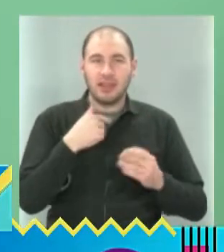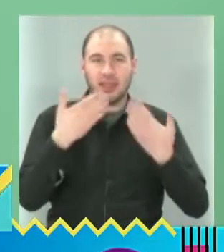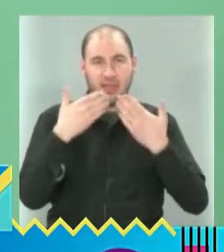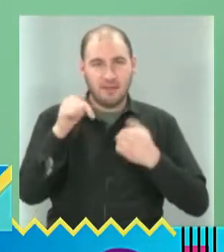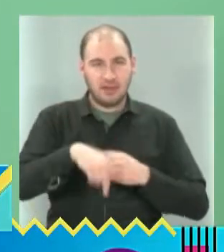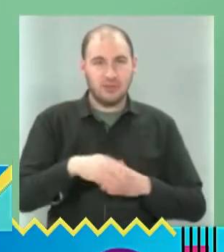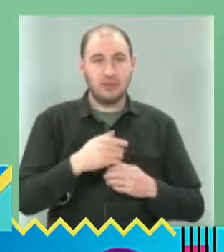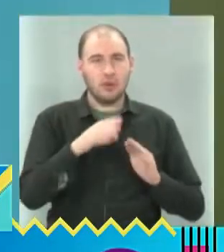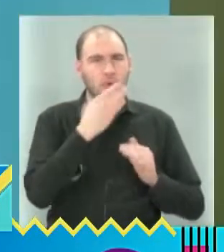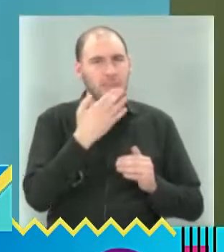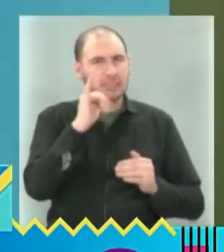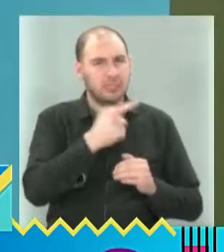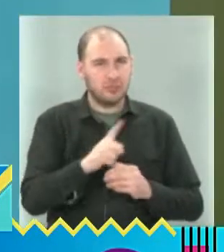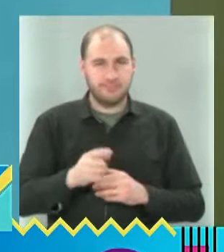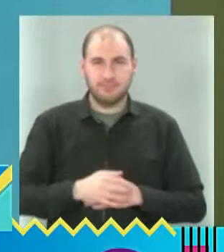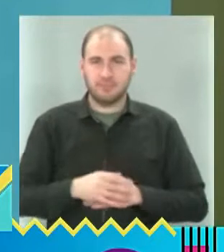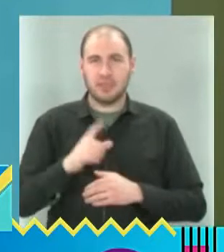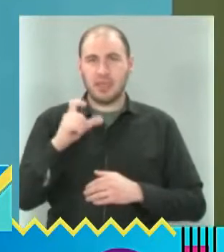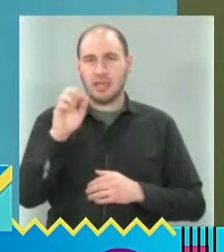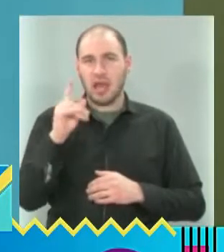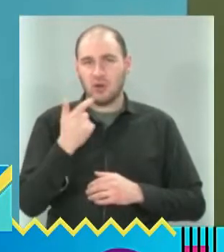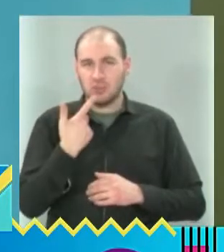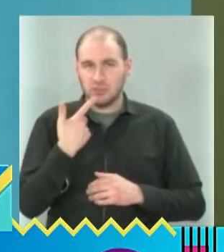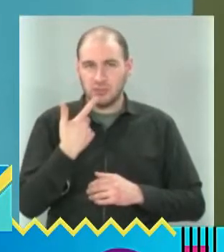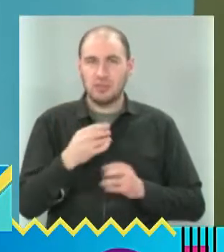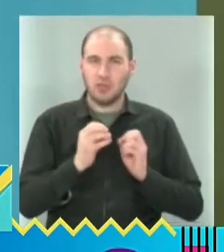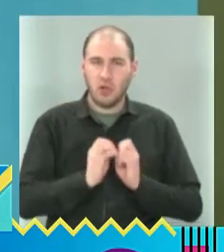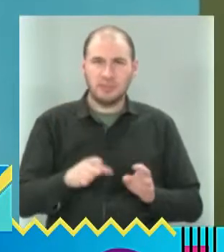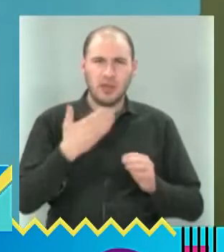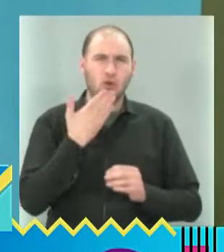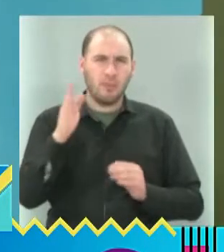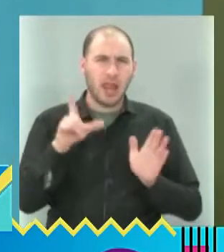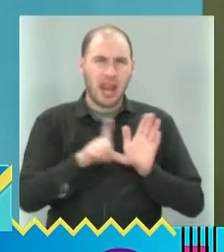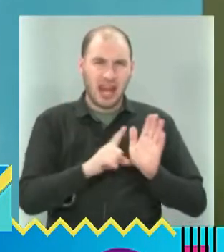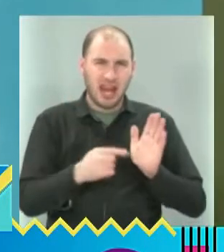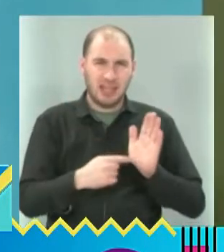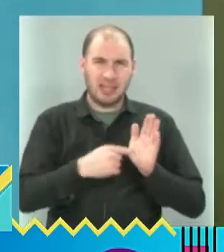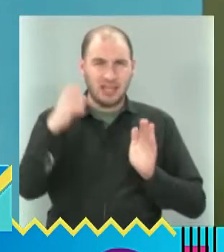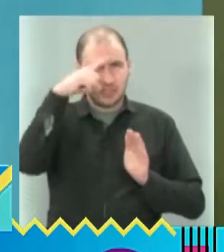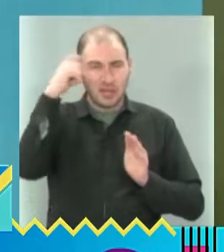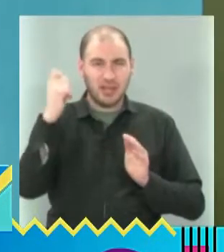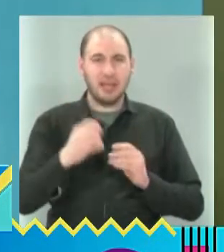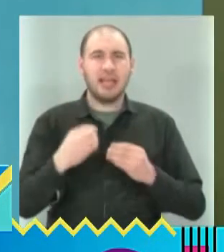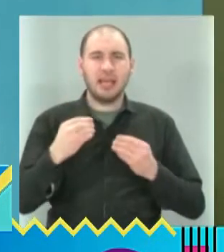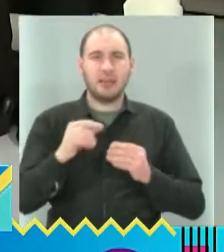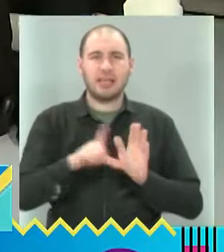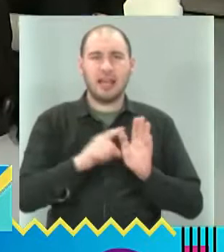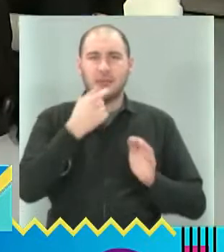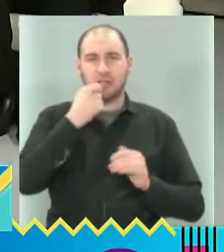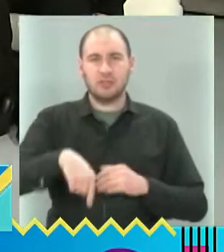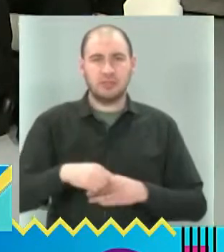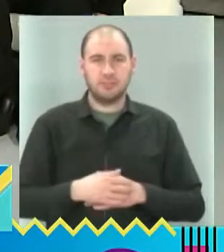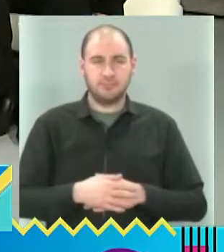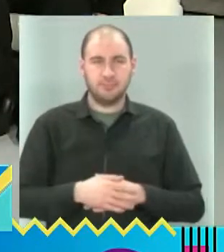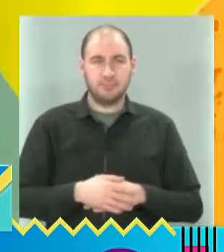día de hoy, si se está cumpliendo. Bien, Carlos, para comenzar, ¿se cumple con esta legislación nacional y qué pasa con la legislación